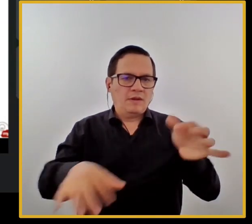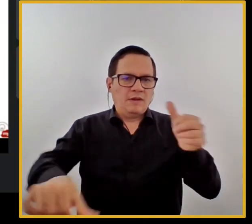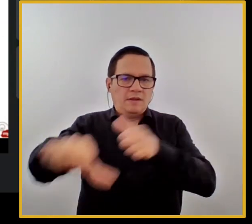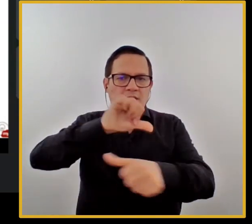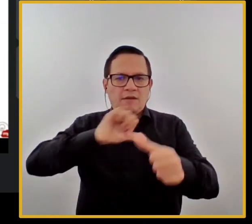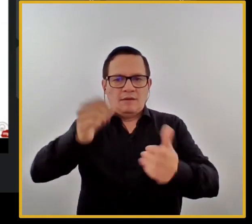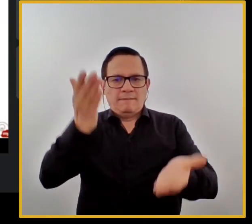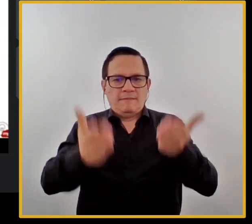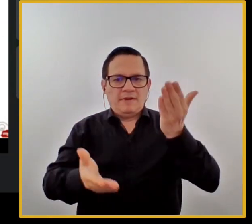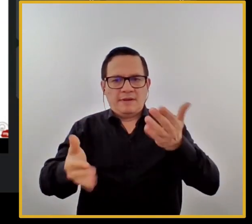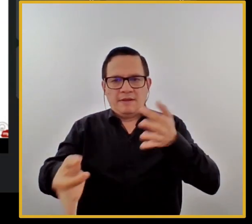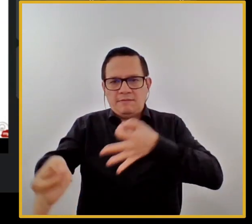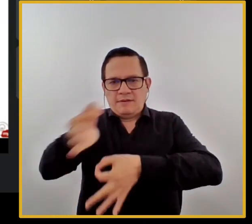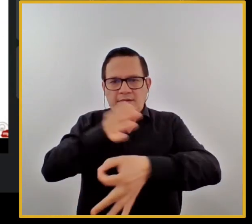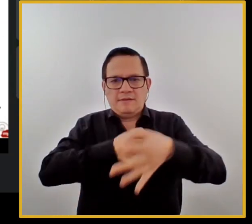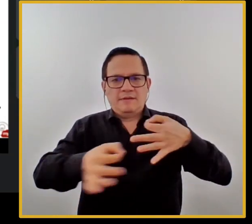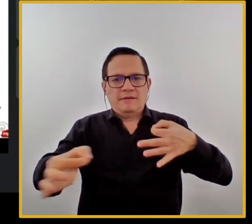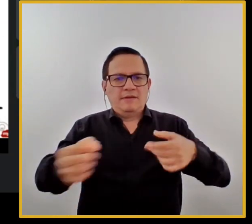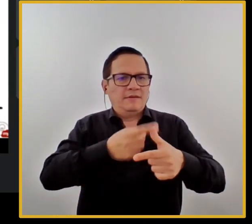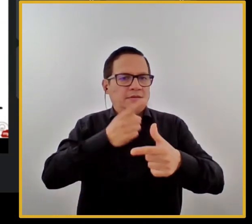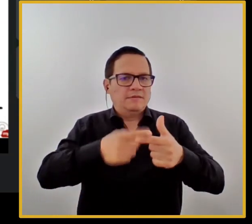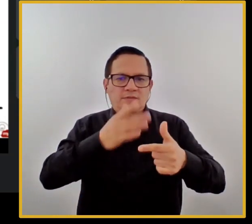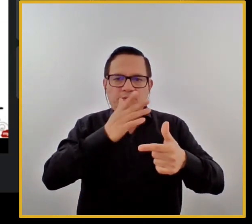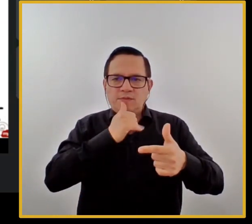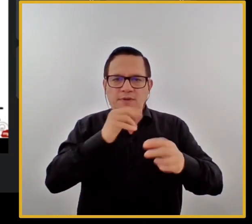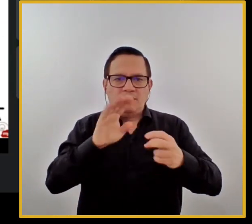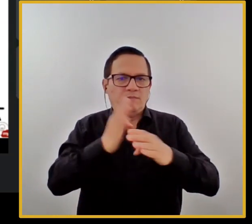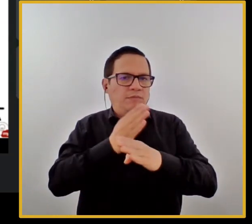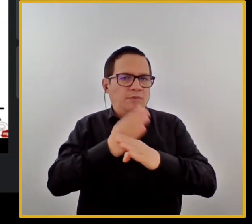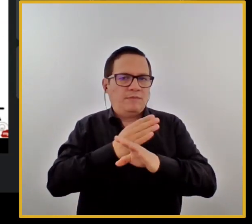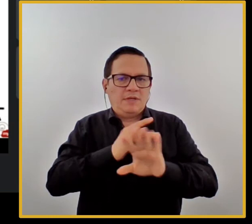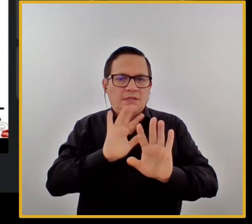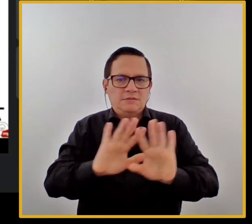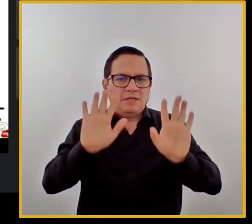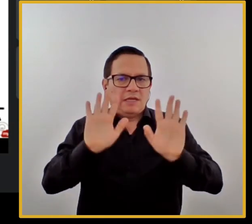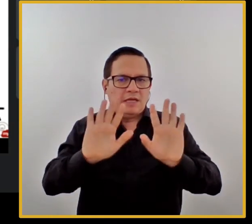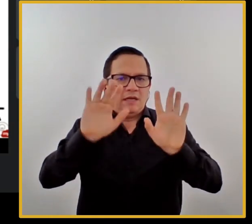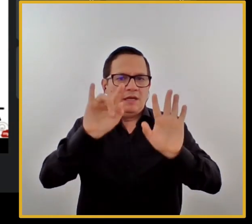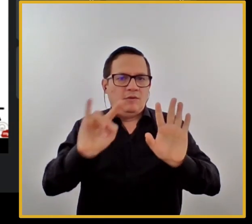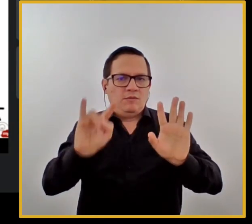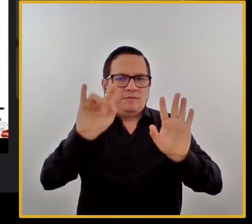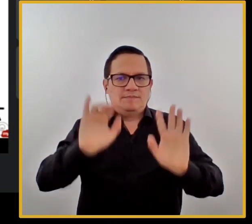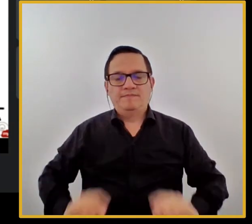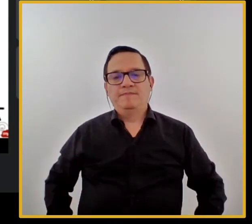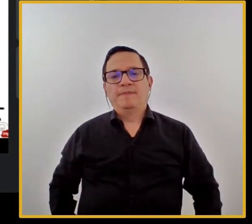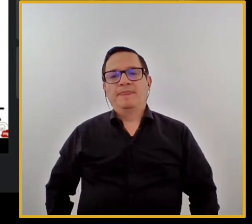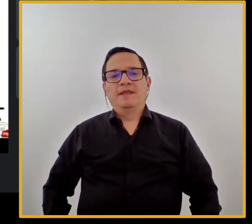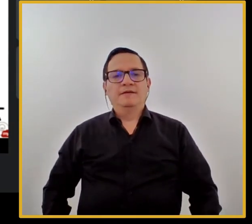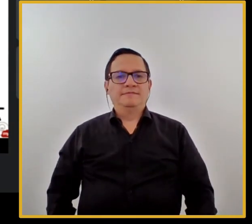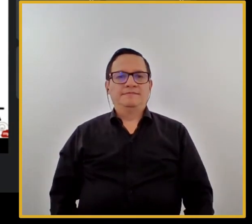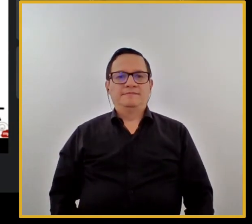la variable que reemplazamos. Entonces no hay ningún problema con la que ya es u.